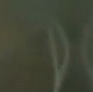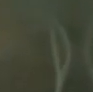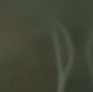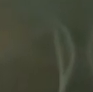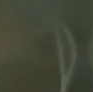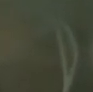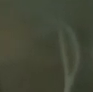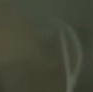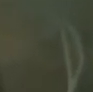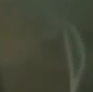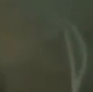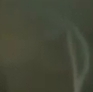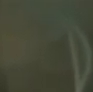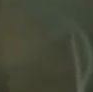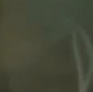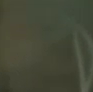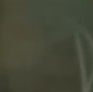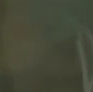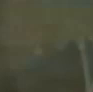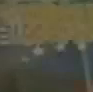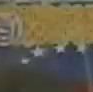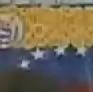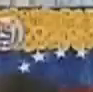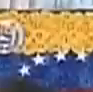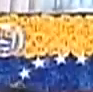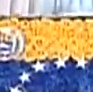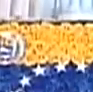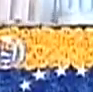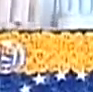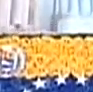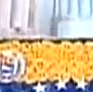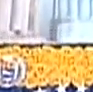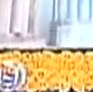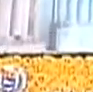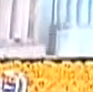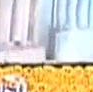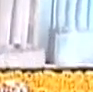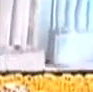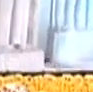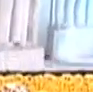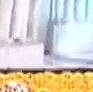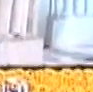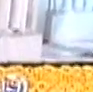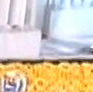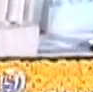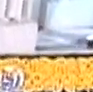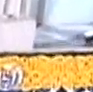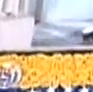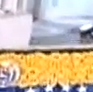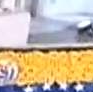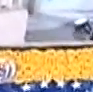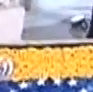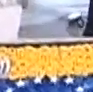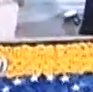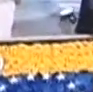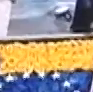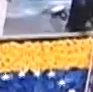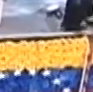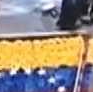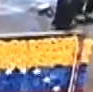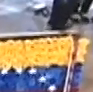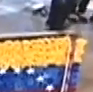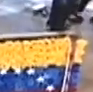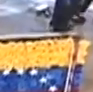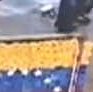lo que ha sido traer a la historia las luchas emancipadoras que acompañaron al libertador Simón Bolívar para